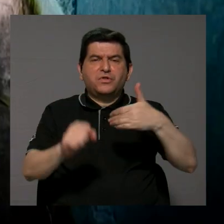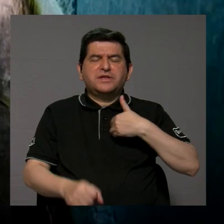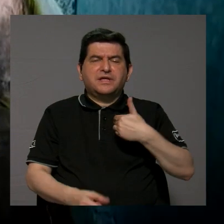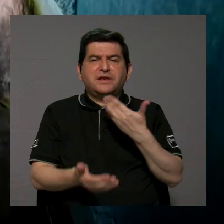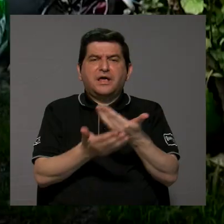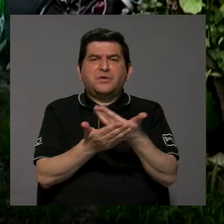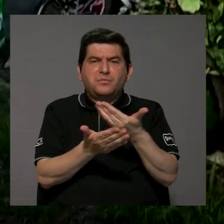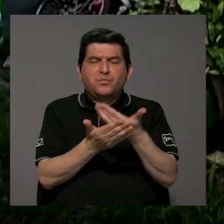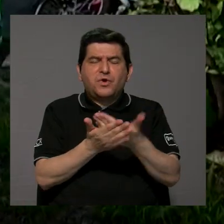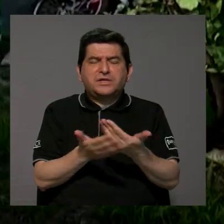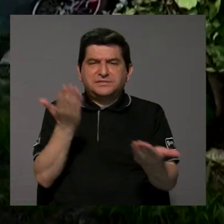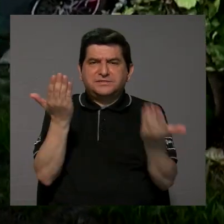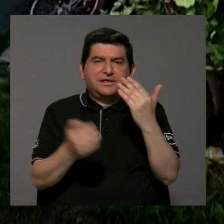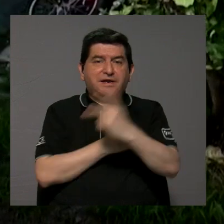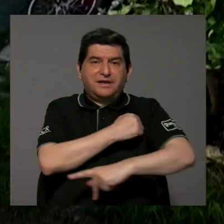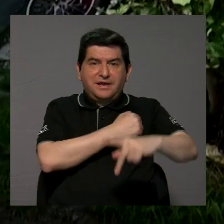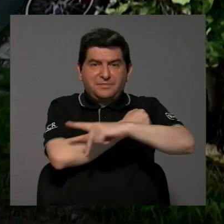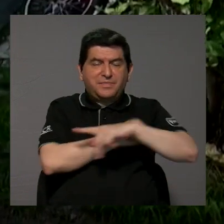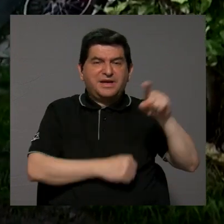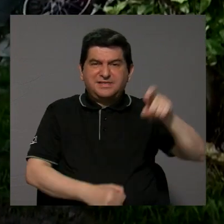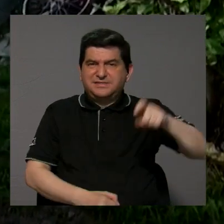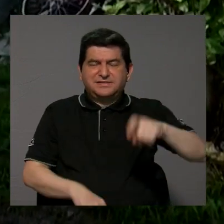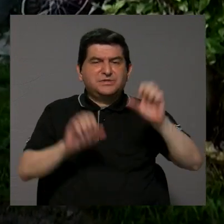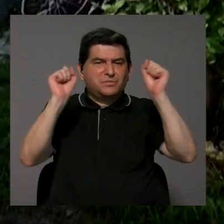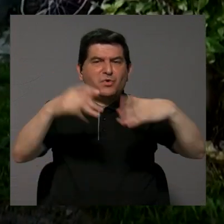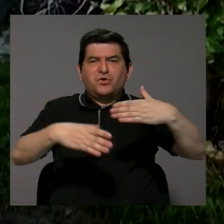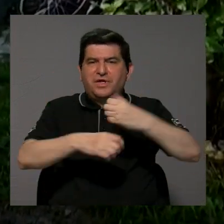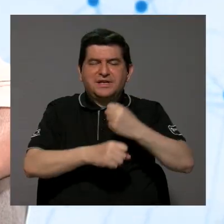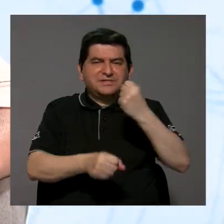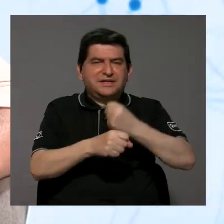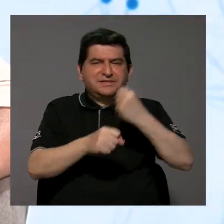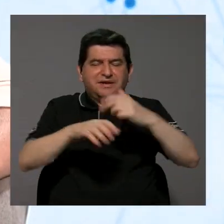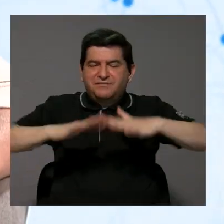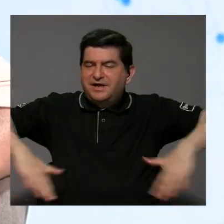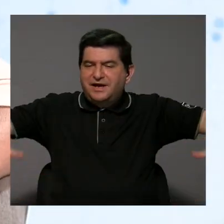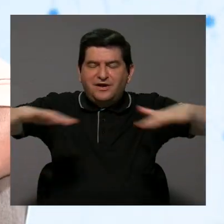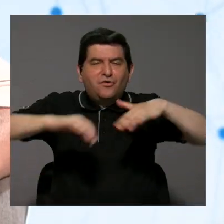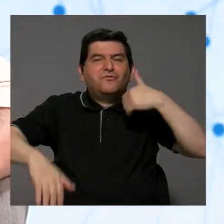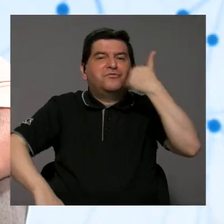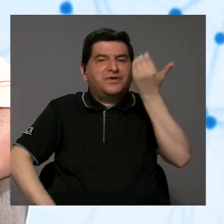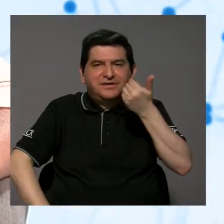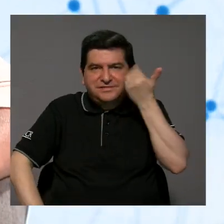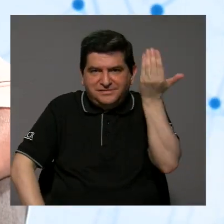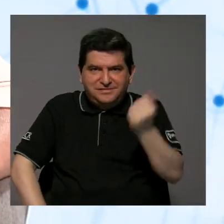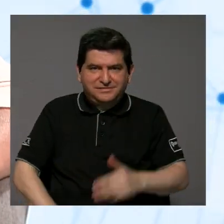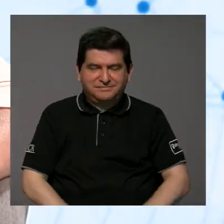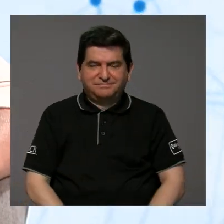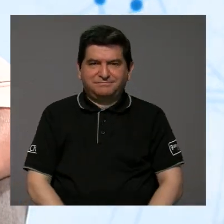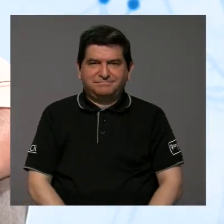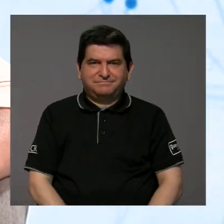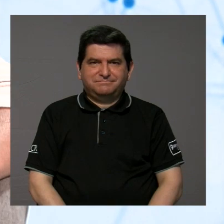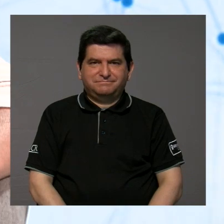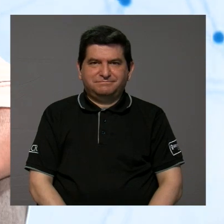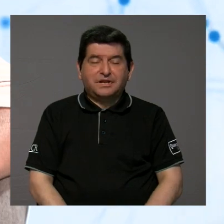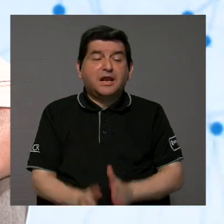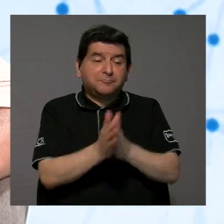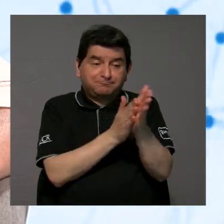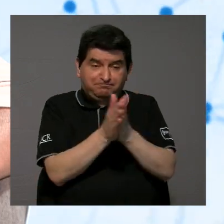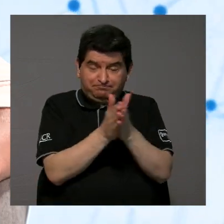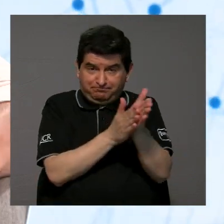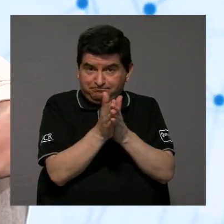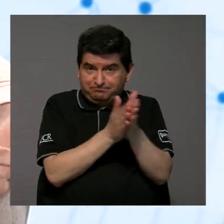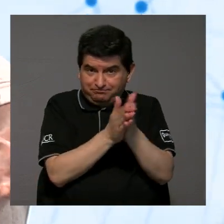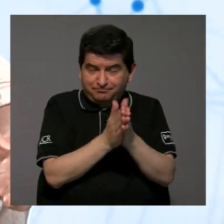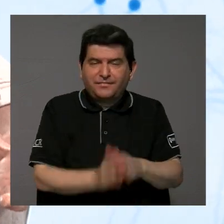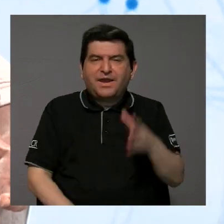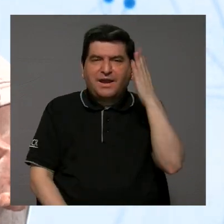muestras comparables en países donde no necesariamente se puede hacer trabajo de campo fácilmente, y aprovechando